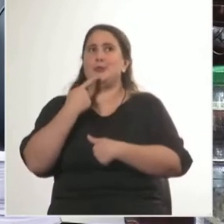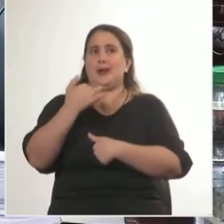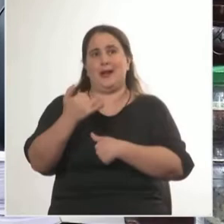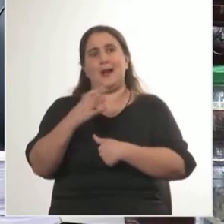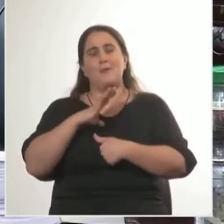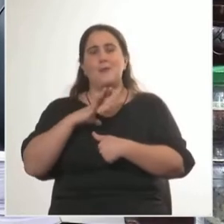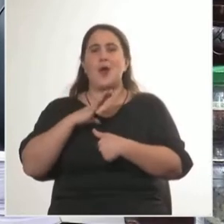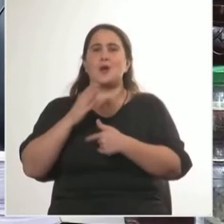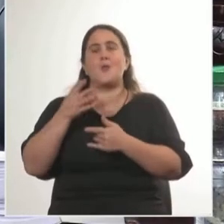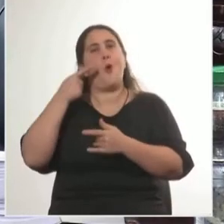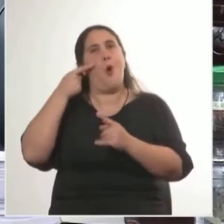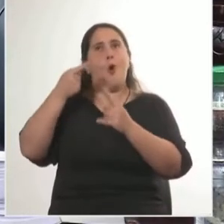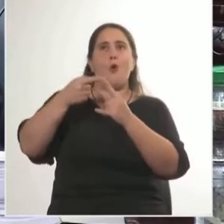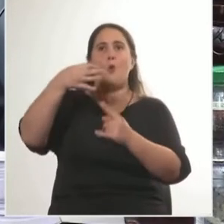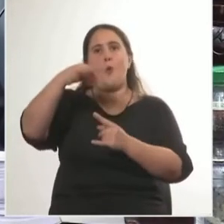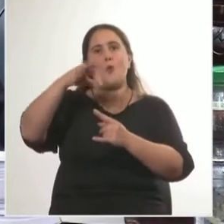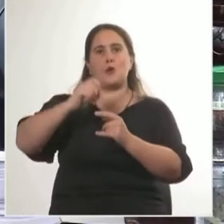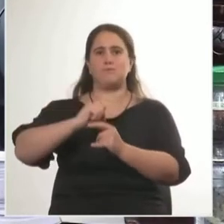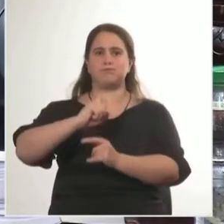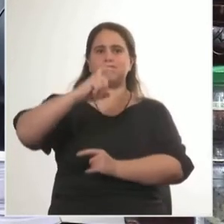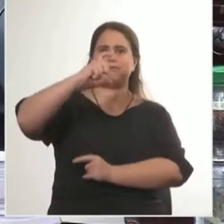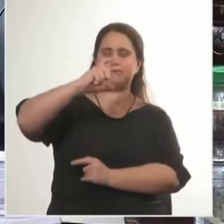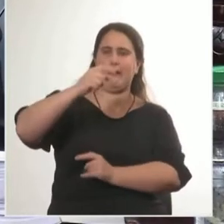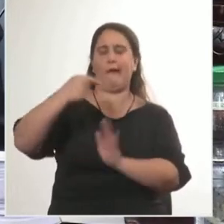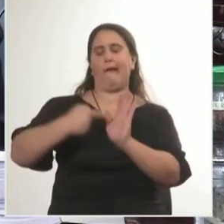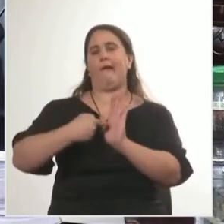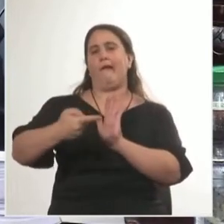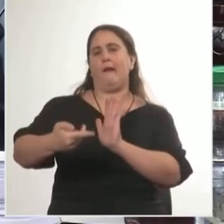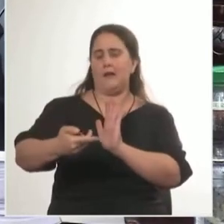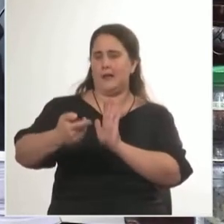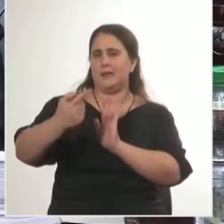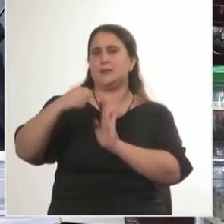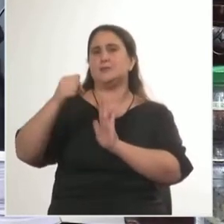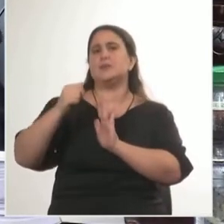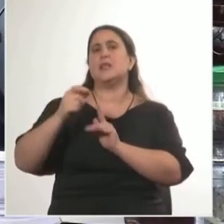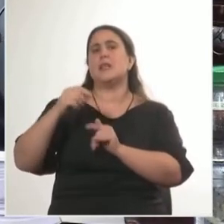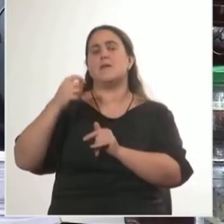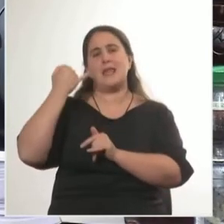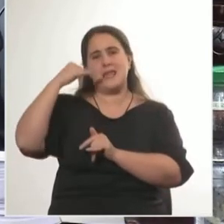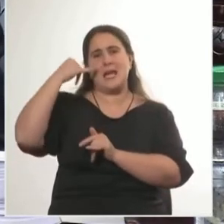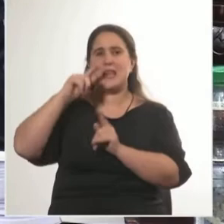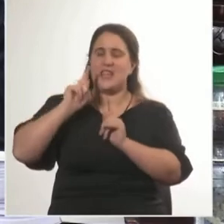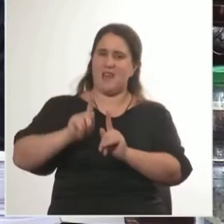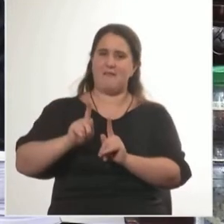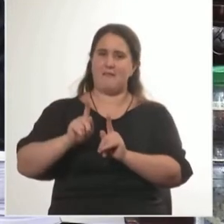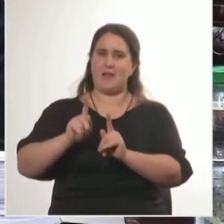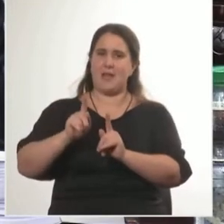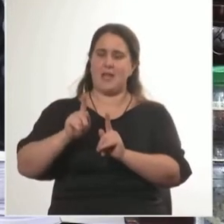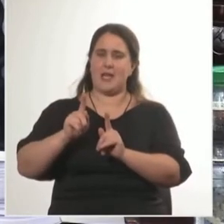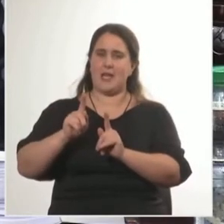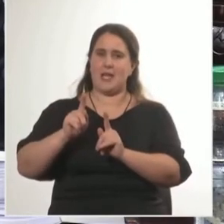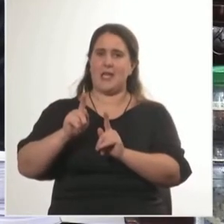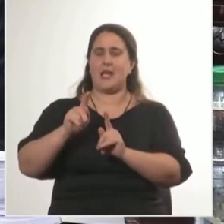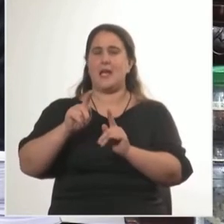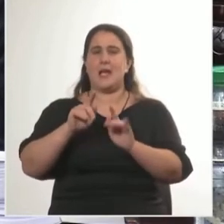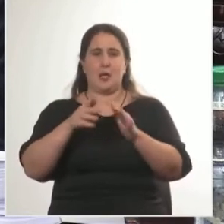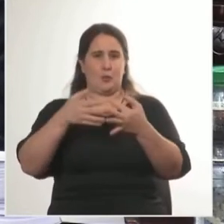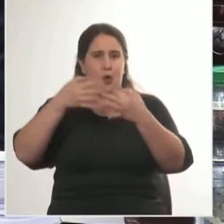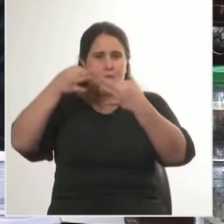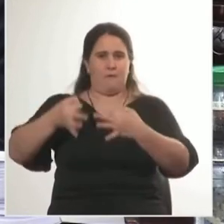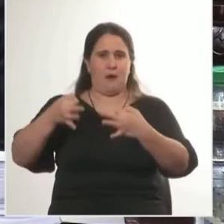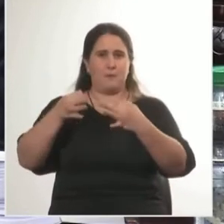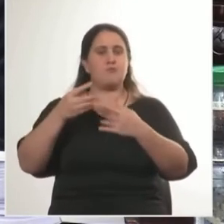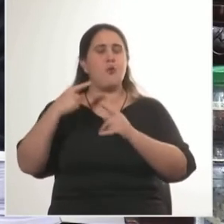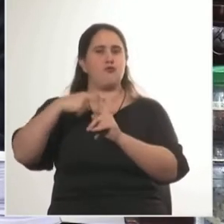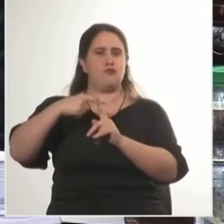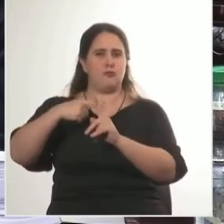tuviera como único objetivo la inflación, el manual diría que la tasa de interés debería ser, en términos reales,